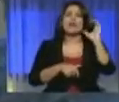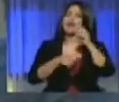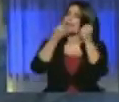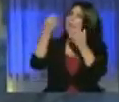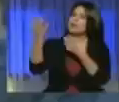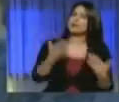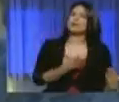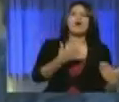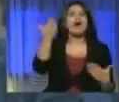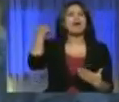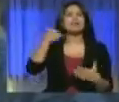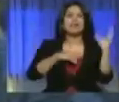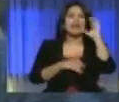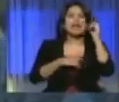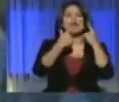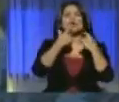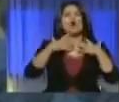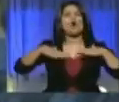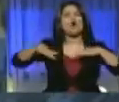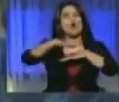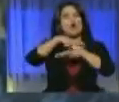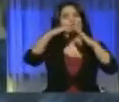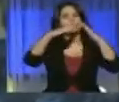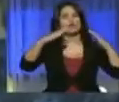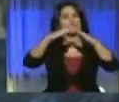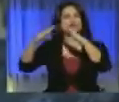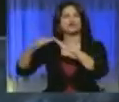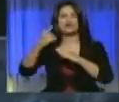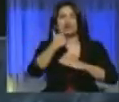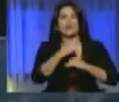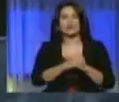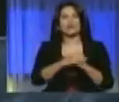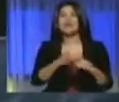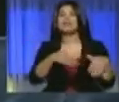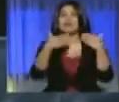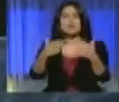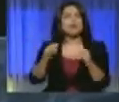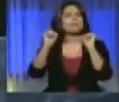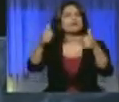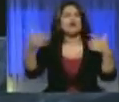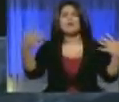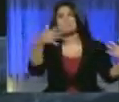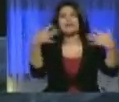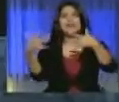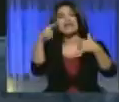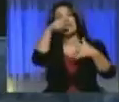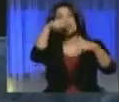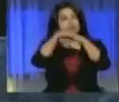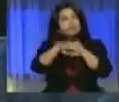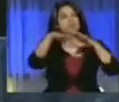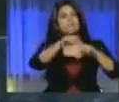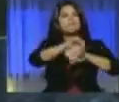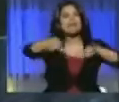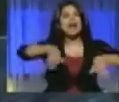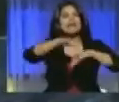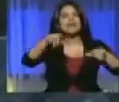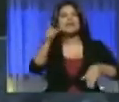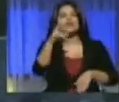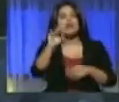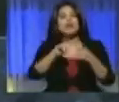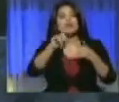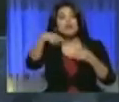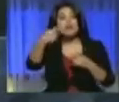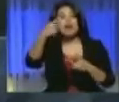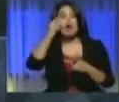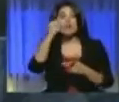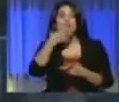de entonces. Y luego vinieron las batallas, la invasión de Playa Girón, la victoria de Fidel y de Cuba,